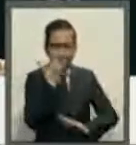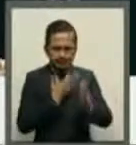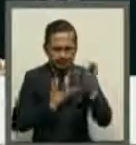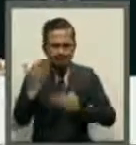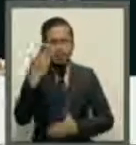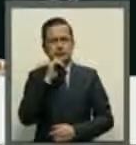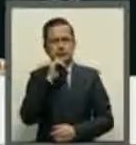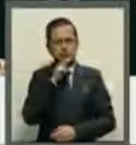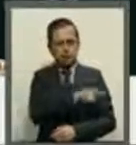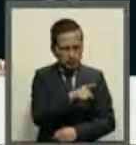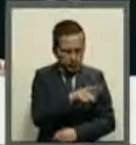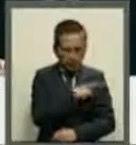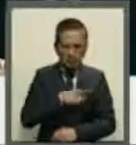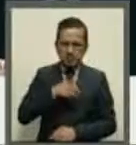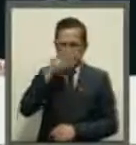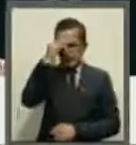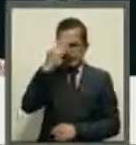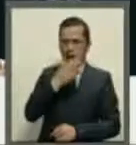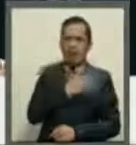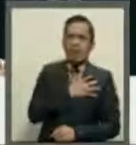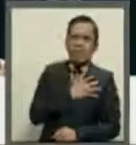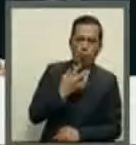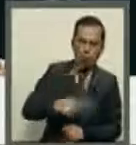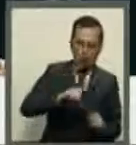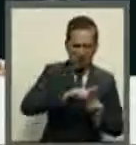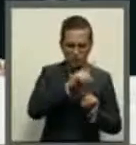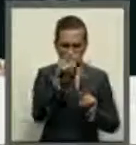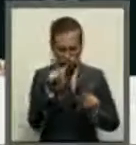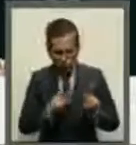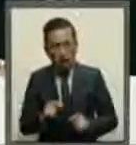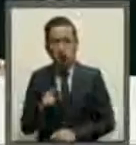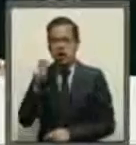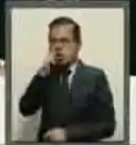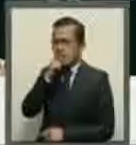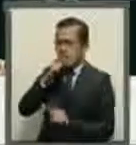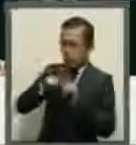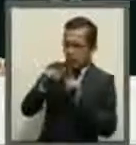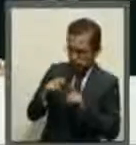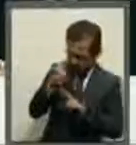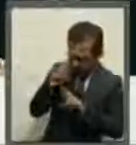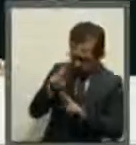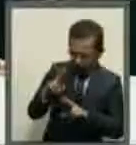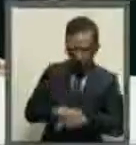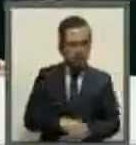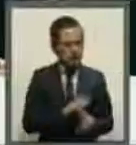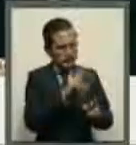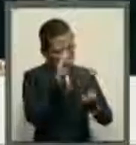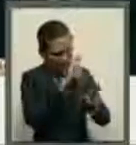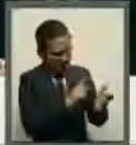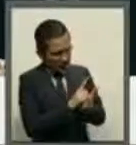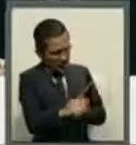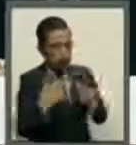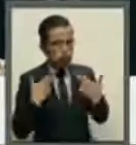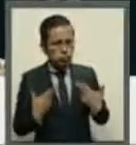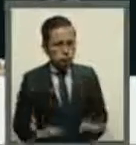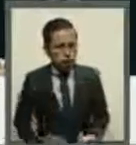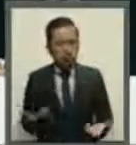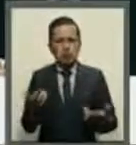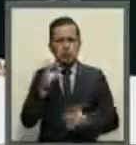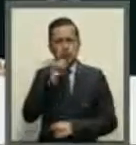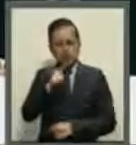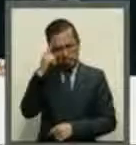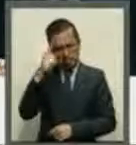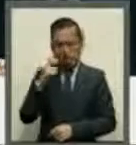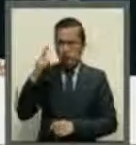la patria, la preservación de las lenguas nacionales, el respeto a los derechos humanos y la conciencia de la